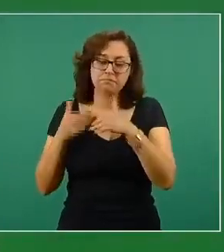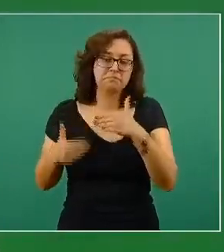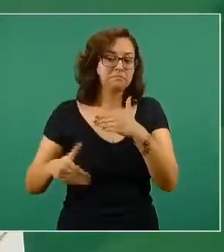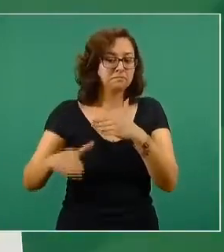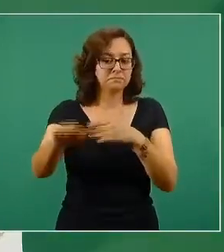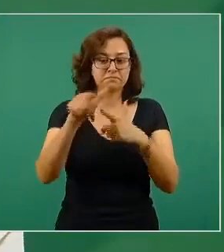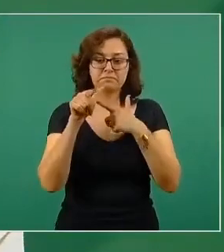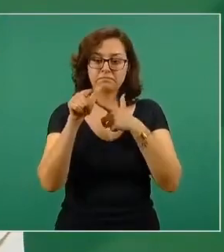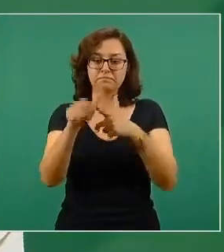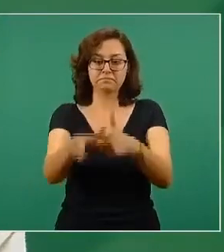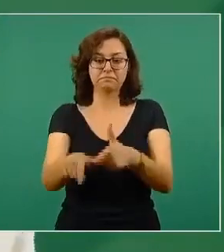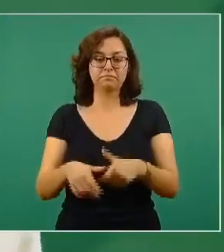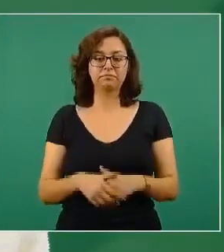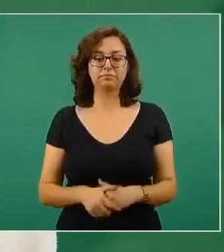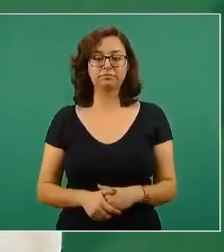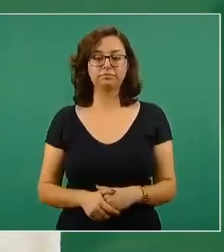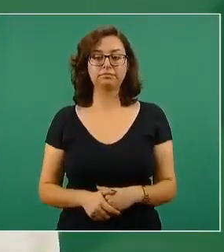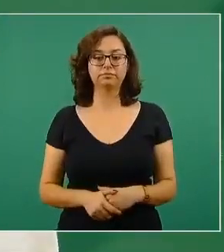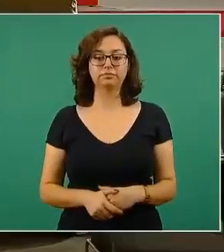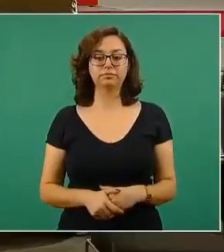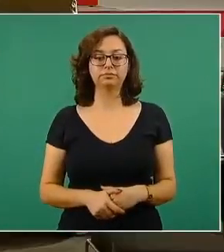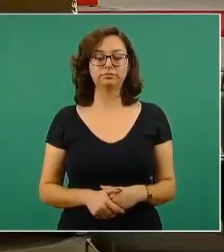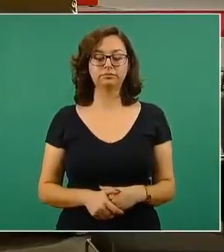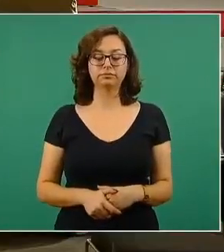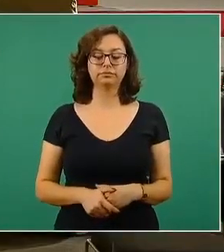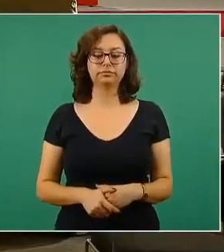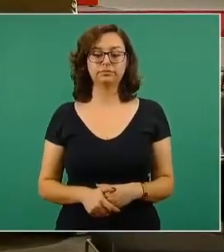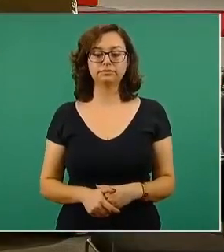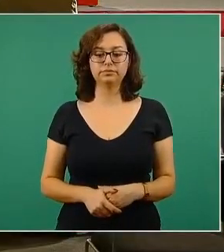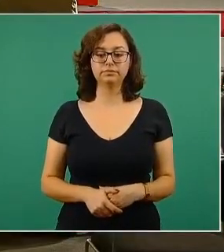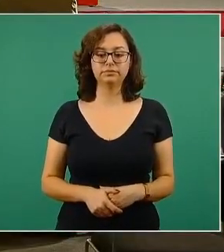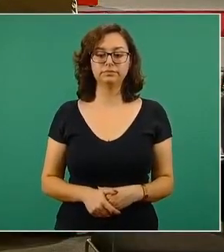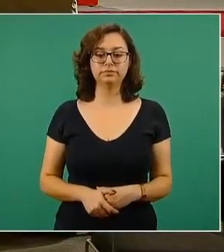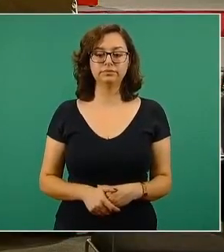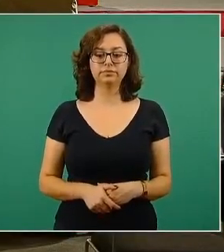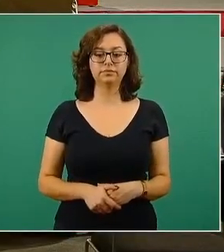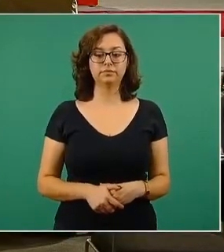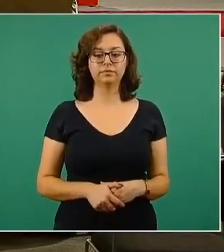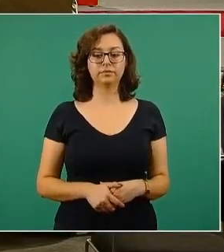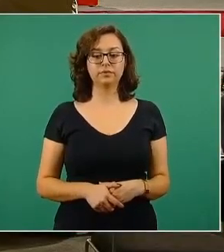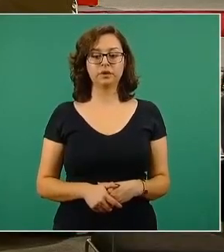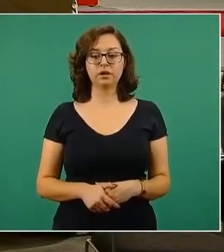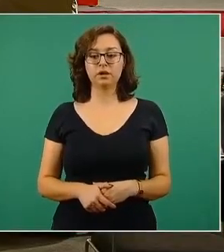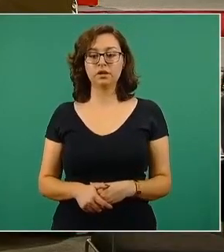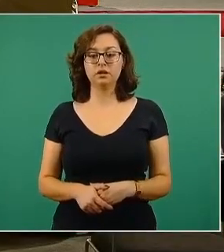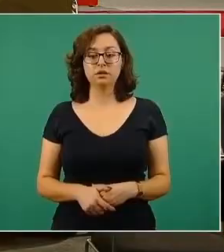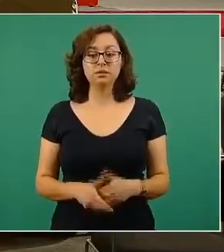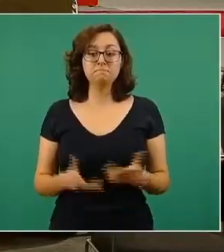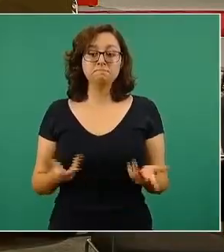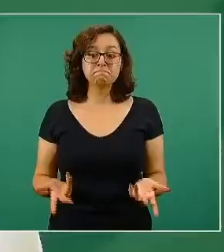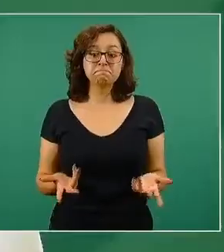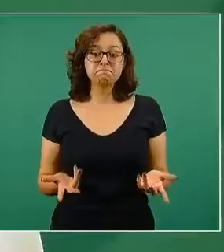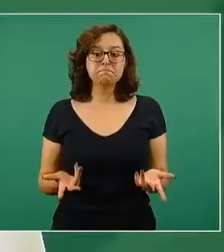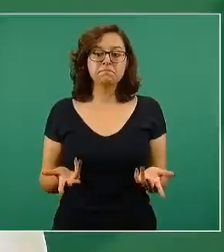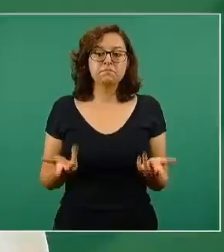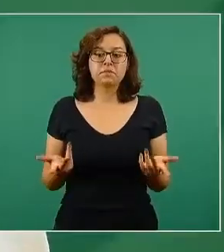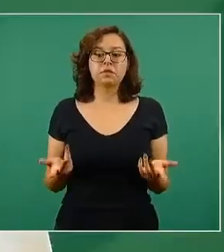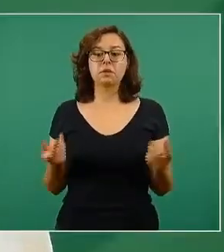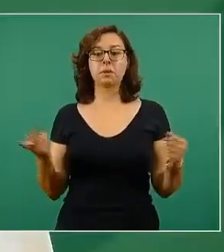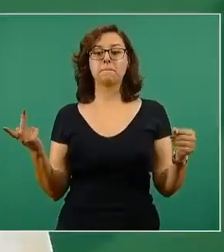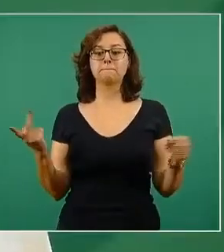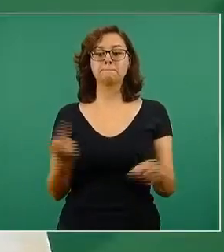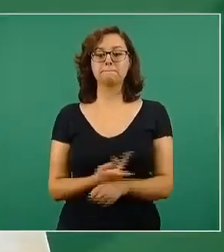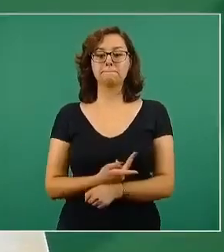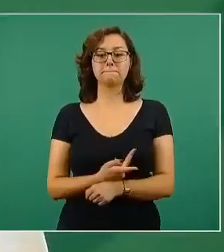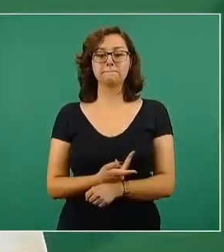médica, de su condición de salud. Ahora, al margen de eso, o para expandir esa capacidad,